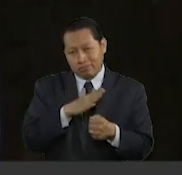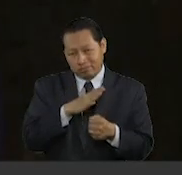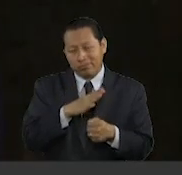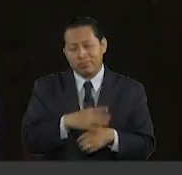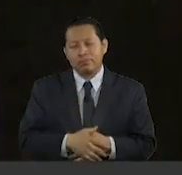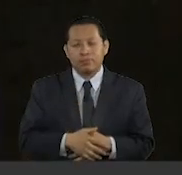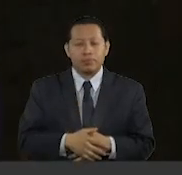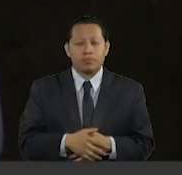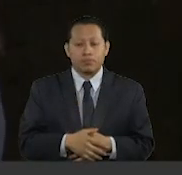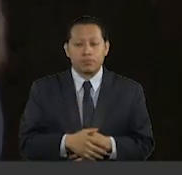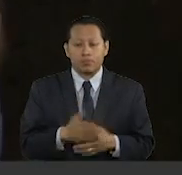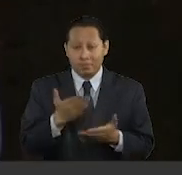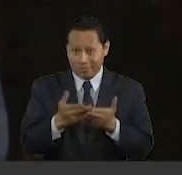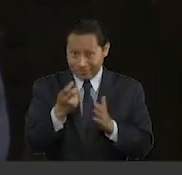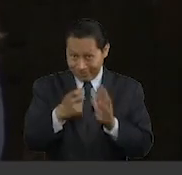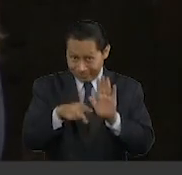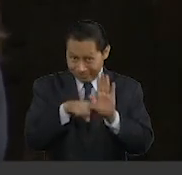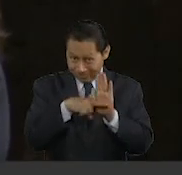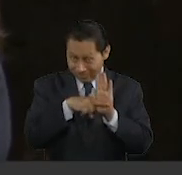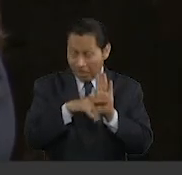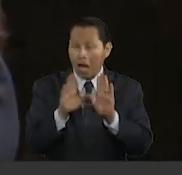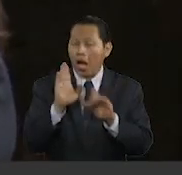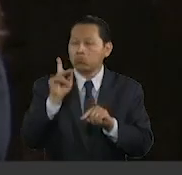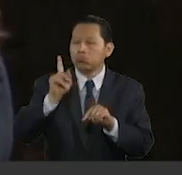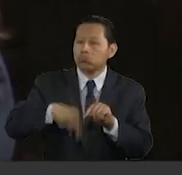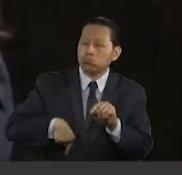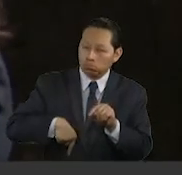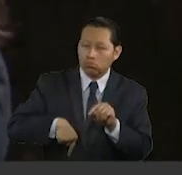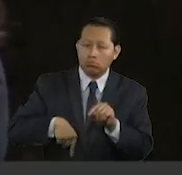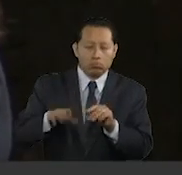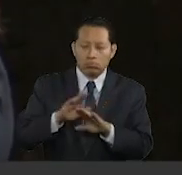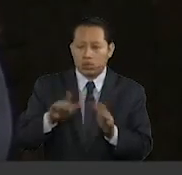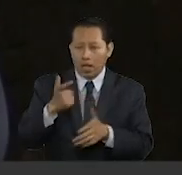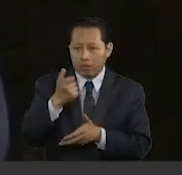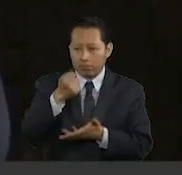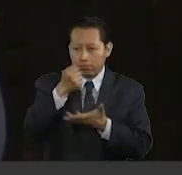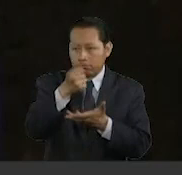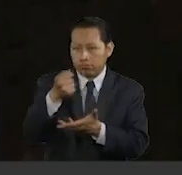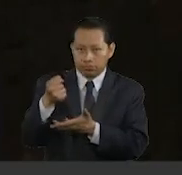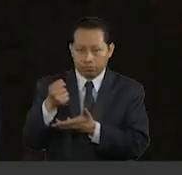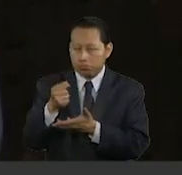Ahora ese asunto se acabó. No hay etiquetados.